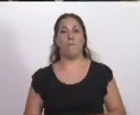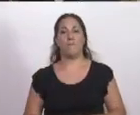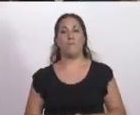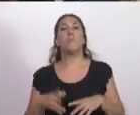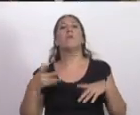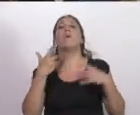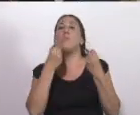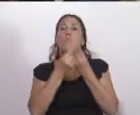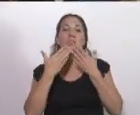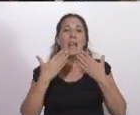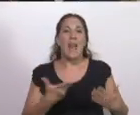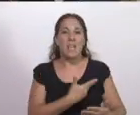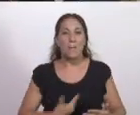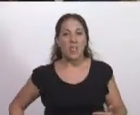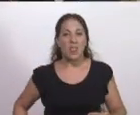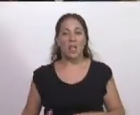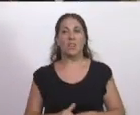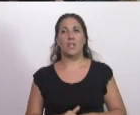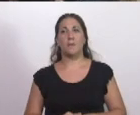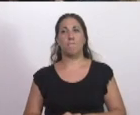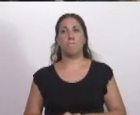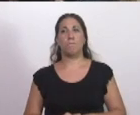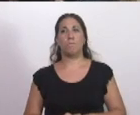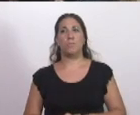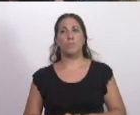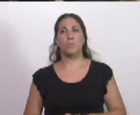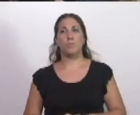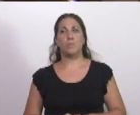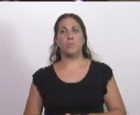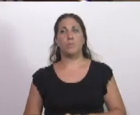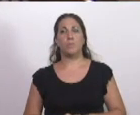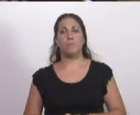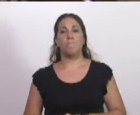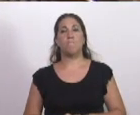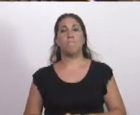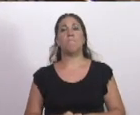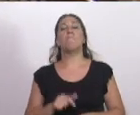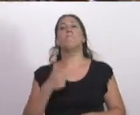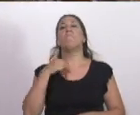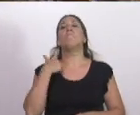Muchas gracias, señora presidenta. Para proponer como vicepresidenta